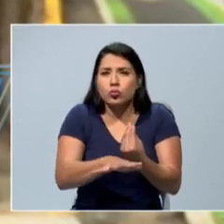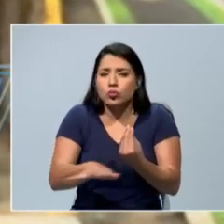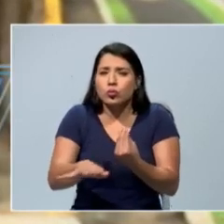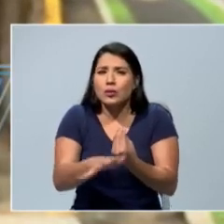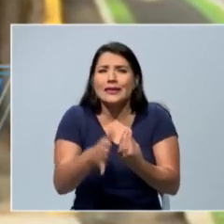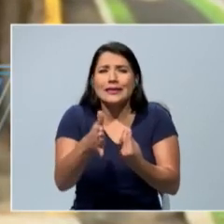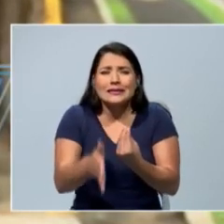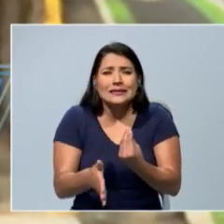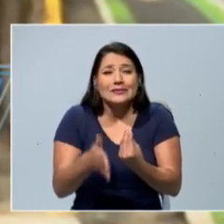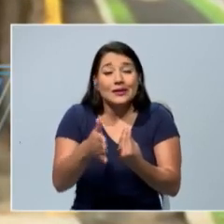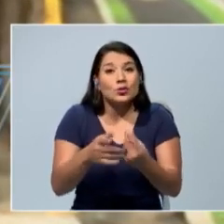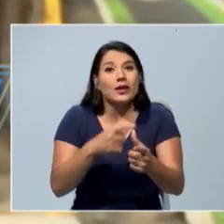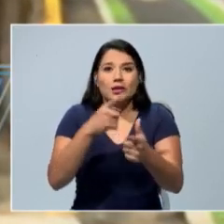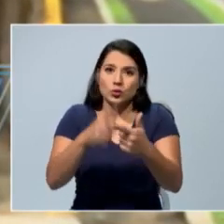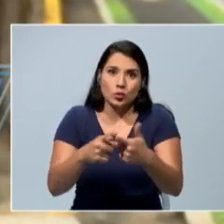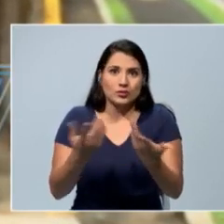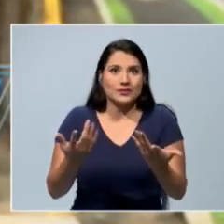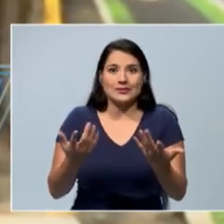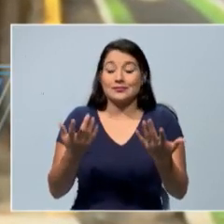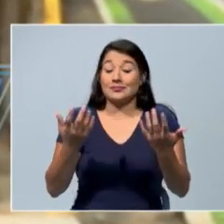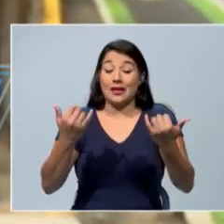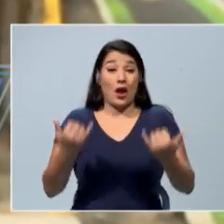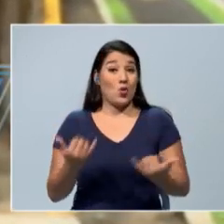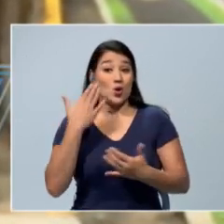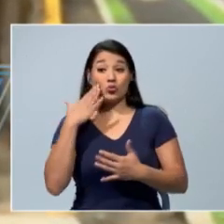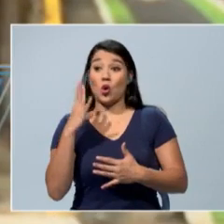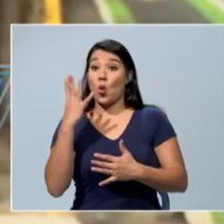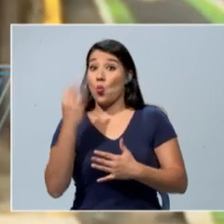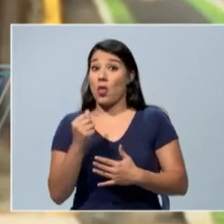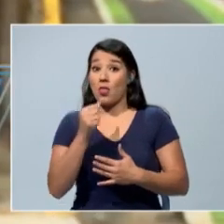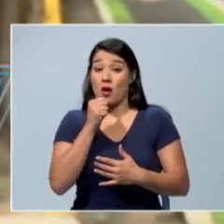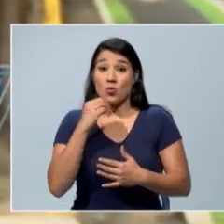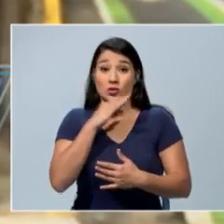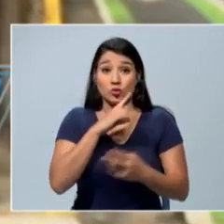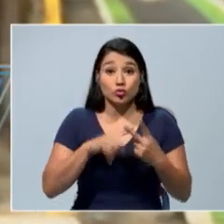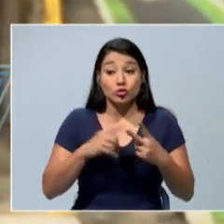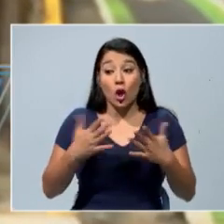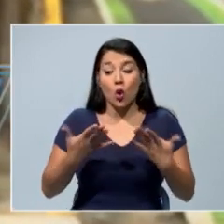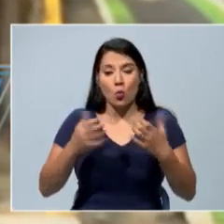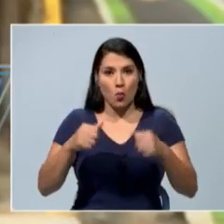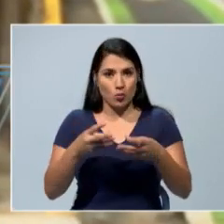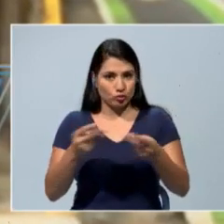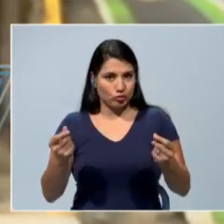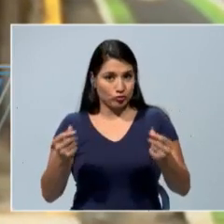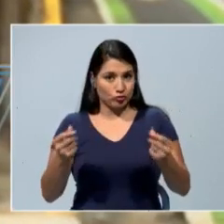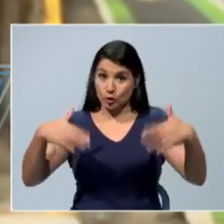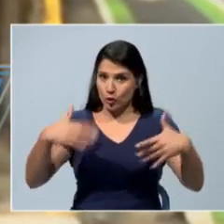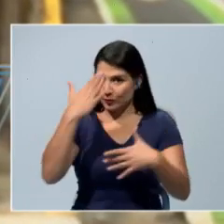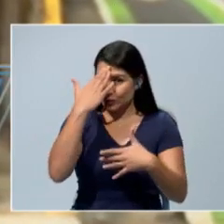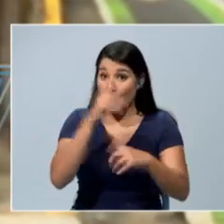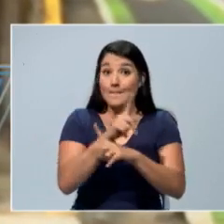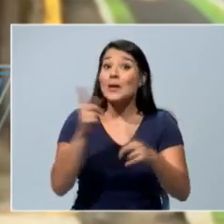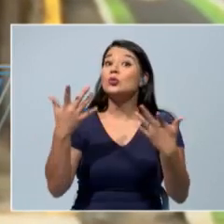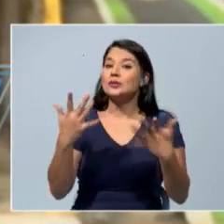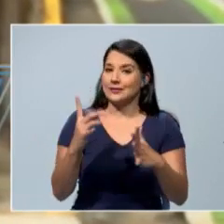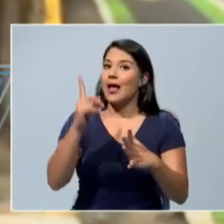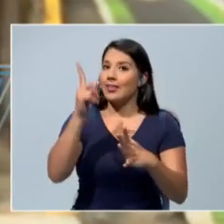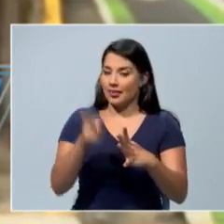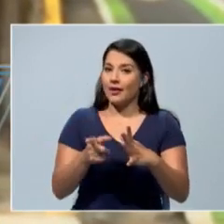contaminación se han generado, qué tan grandes son, cuánto costaría remediarlas, todo eso debería estar contemplado ya dentro de los